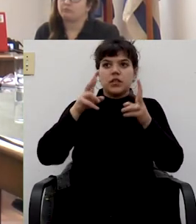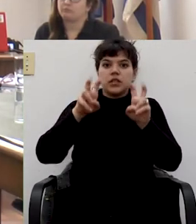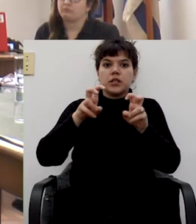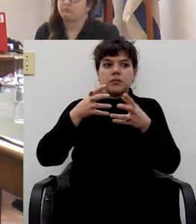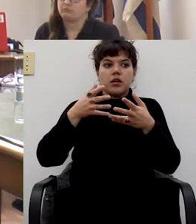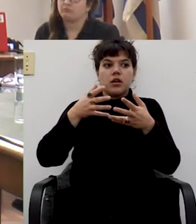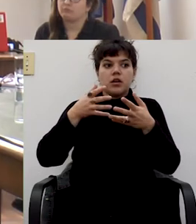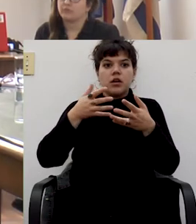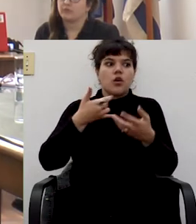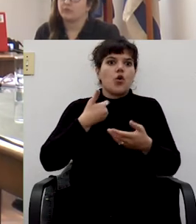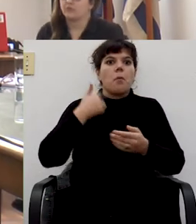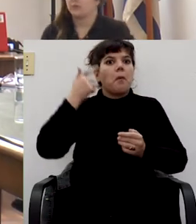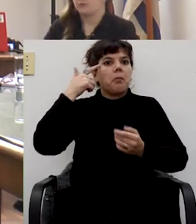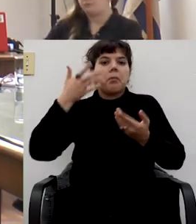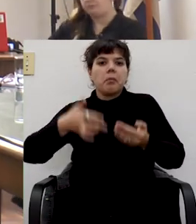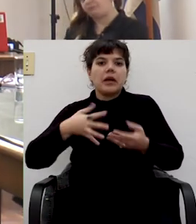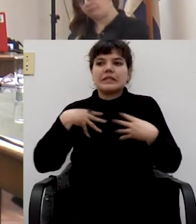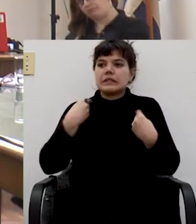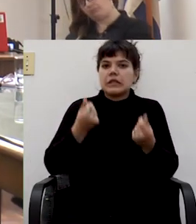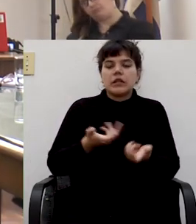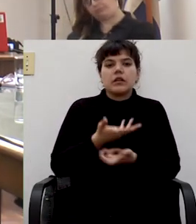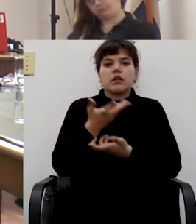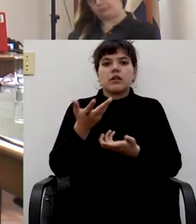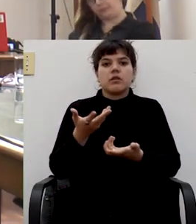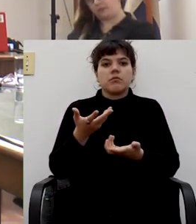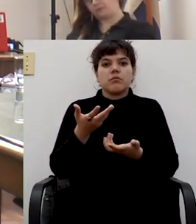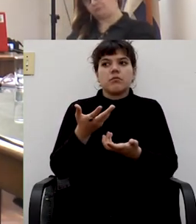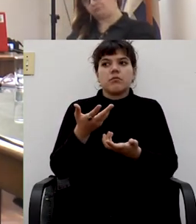hoy, tiene que ver, bueno, con los pensamientos, sentimientos,